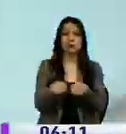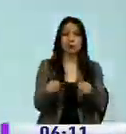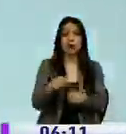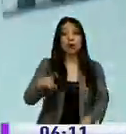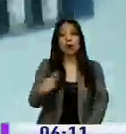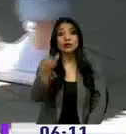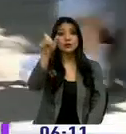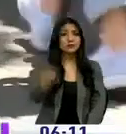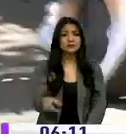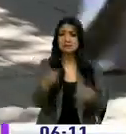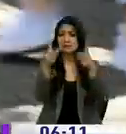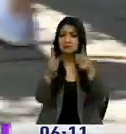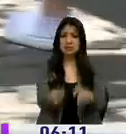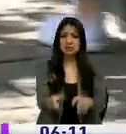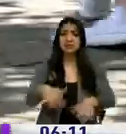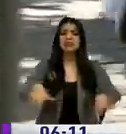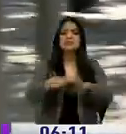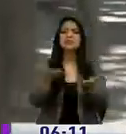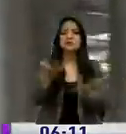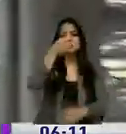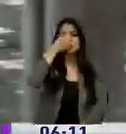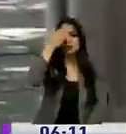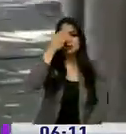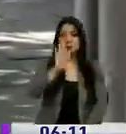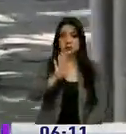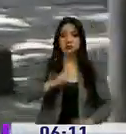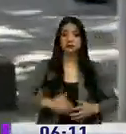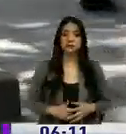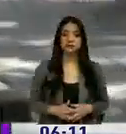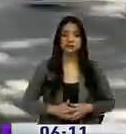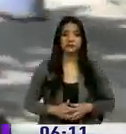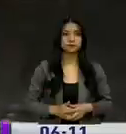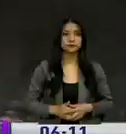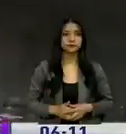sospechoso en la ciudad de Santo Domingo. En Quito informó Iván Casamen.